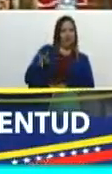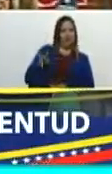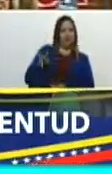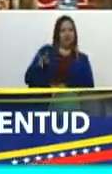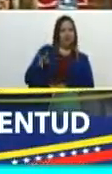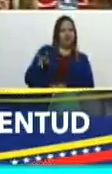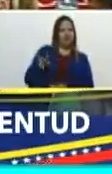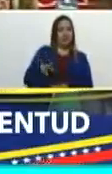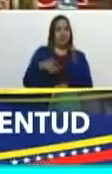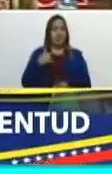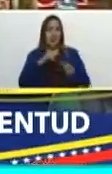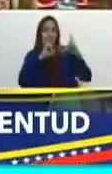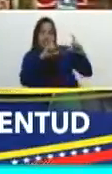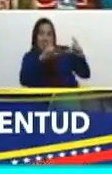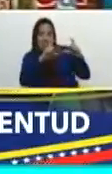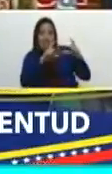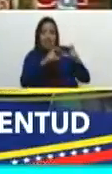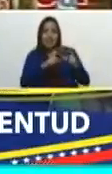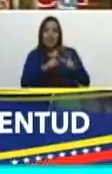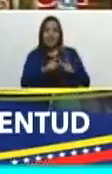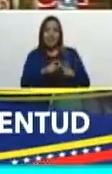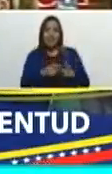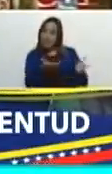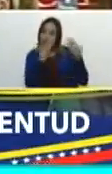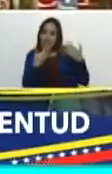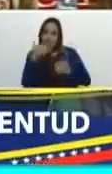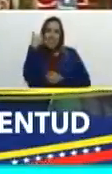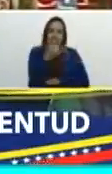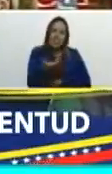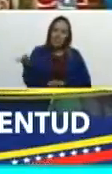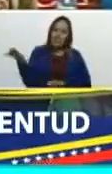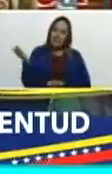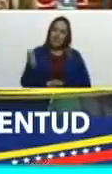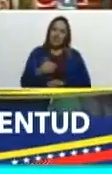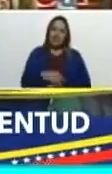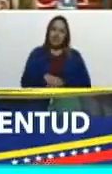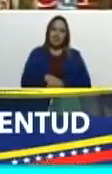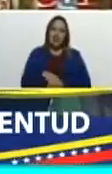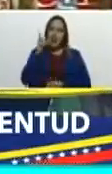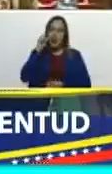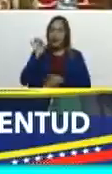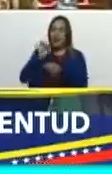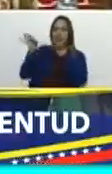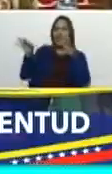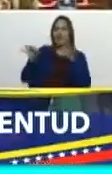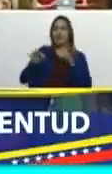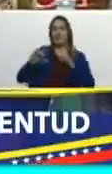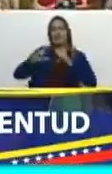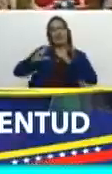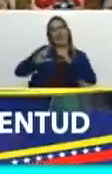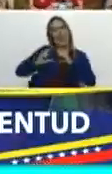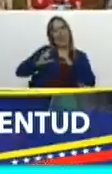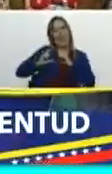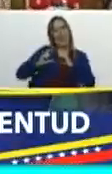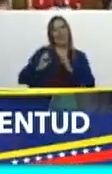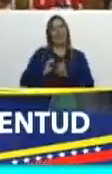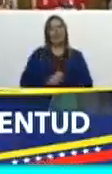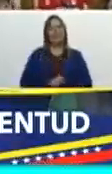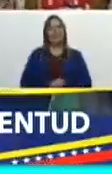Entonces yo le hago... O sea, que me traiga los teléfonos, pues. Entonces Escalona de lejos me dice...